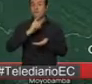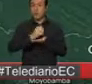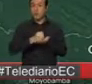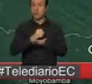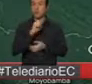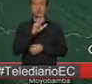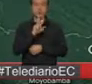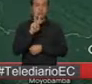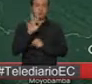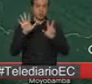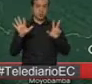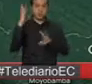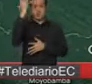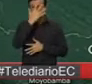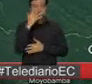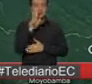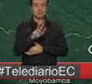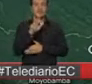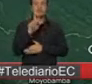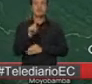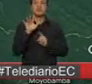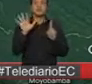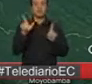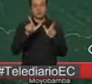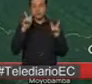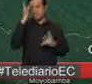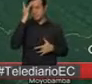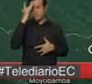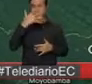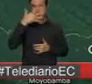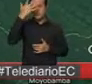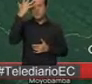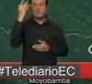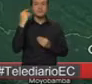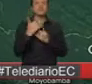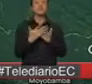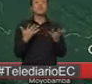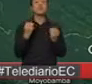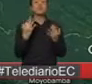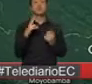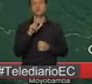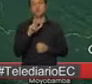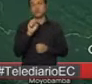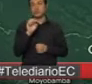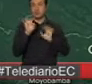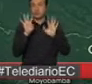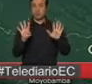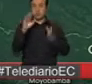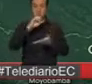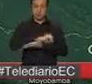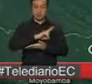casos esmeraldas 316 de infectados santo domingo de los tsáchilas 309 napo